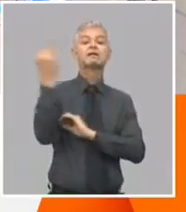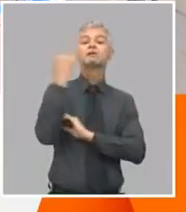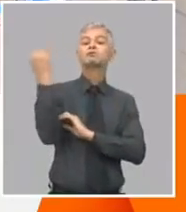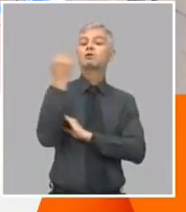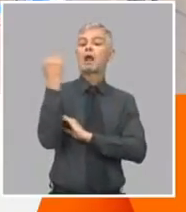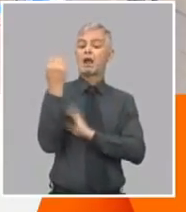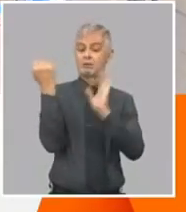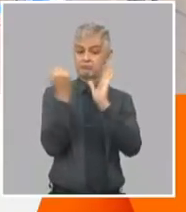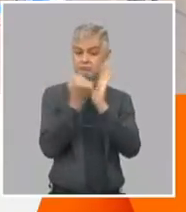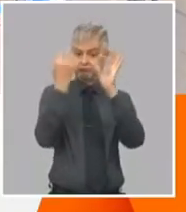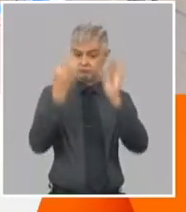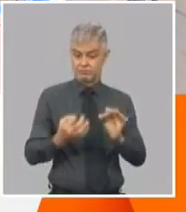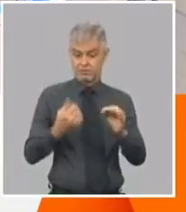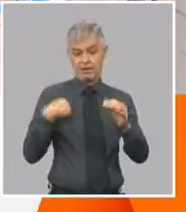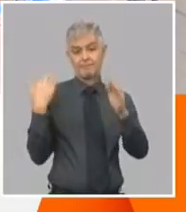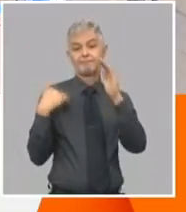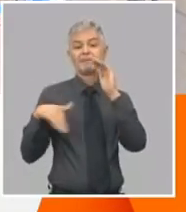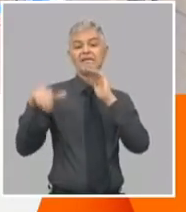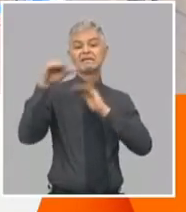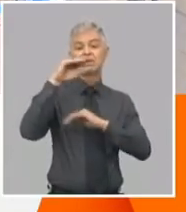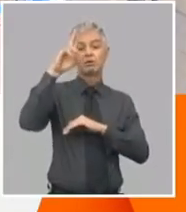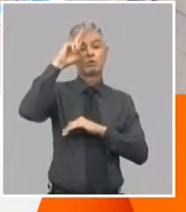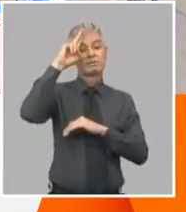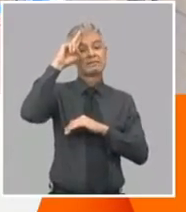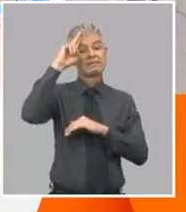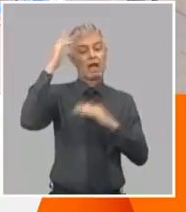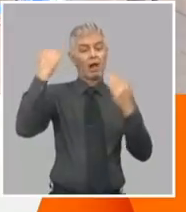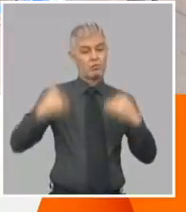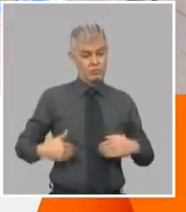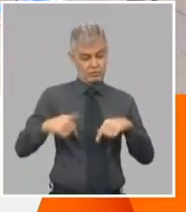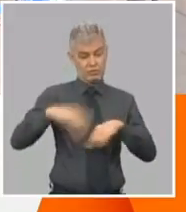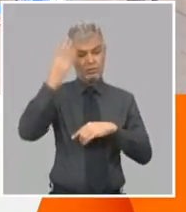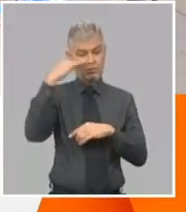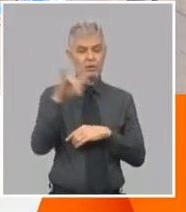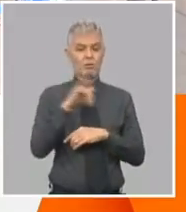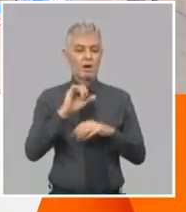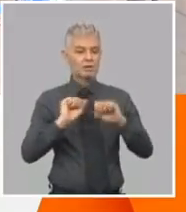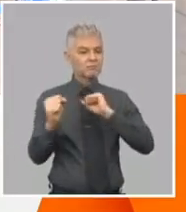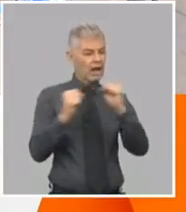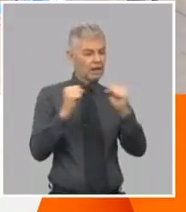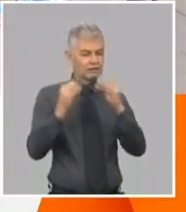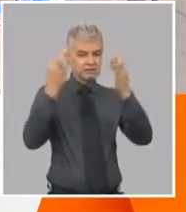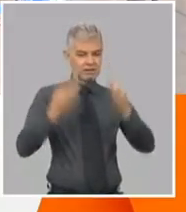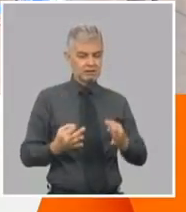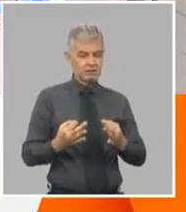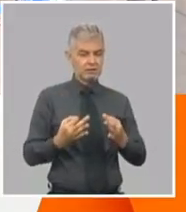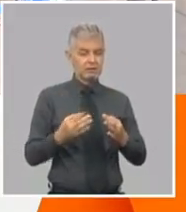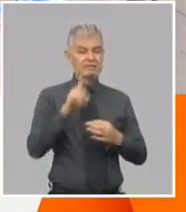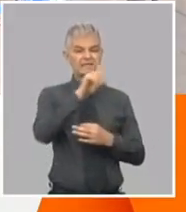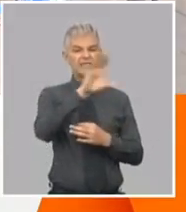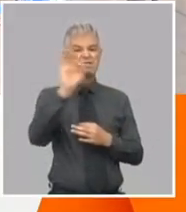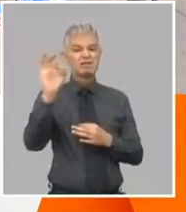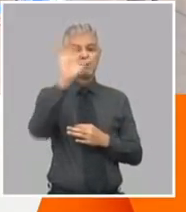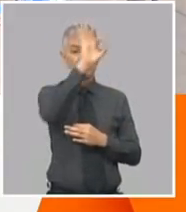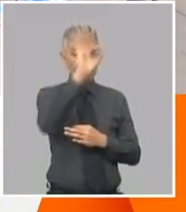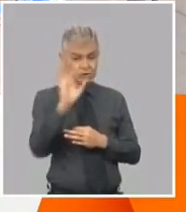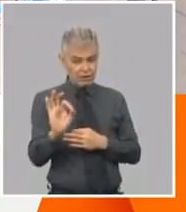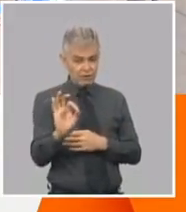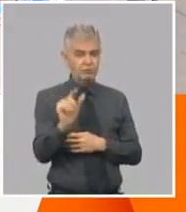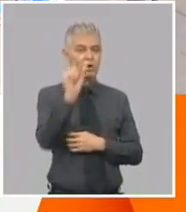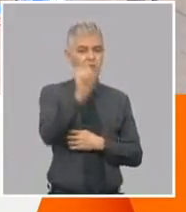internacionales, han sido certificadas también por nuestro Ministerio de Salud Pública para garantizar la seguridad. El 100% de los